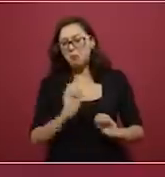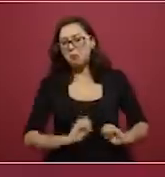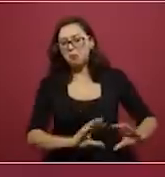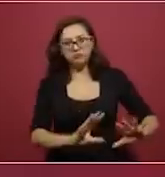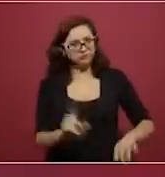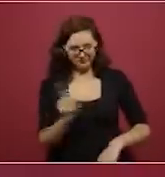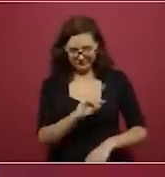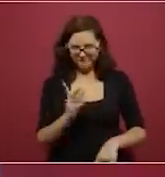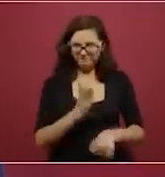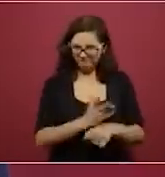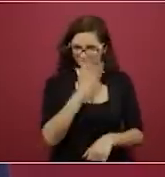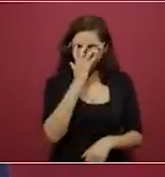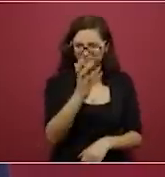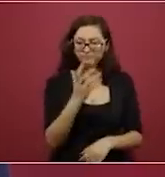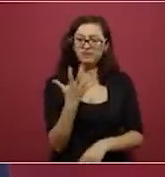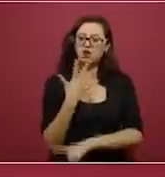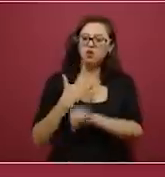en esta nueva atmósfera